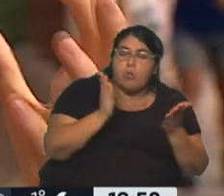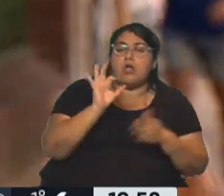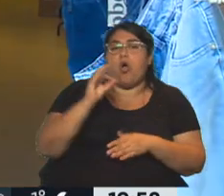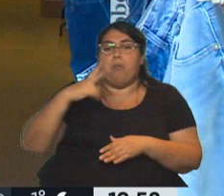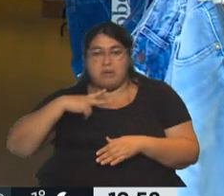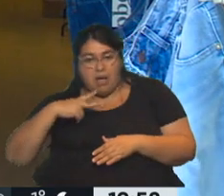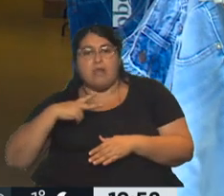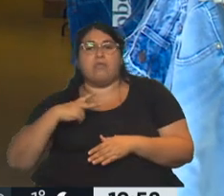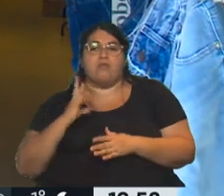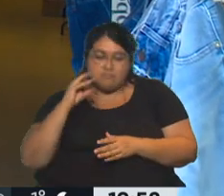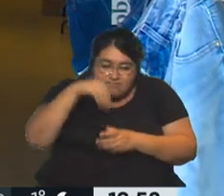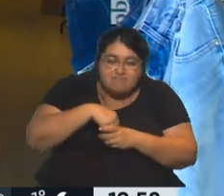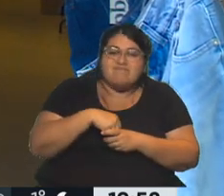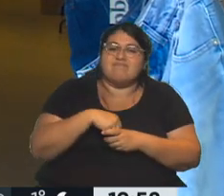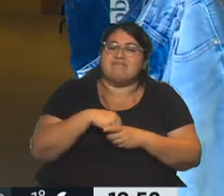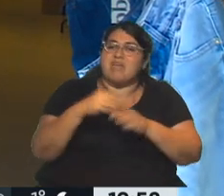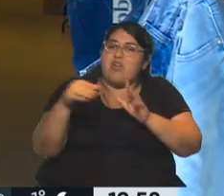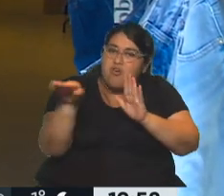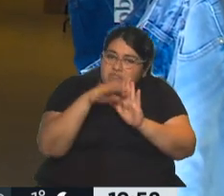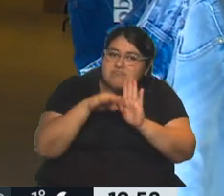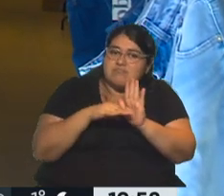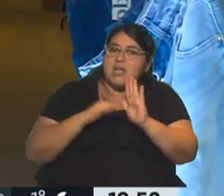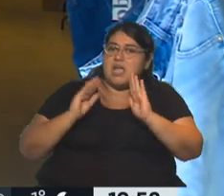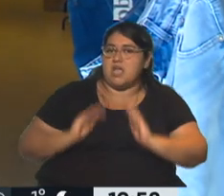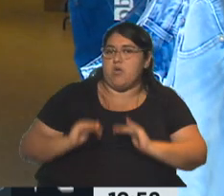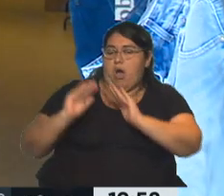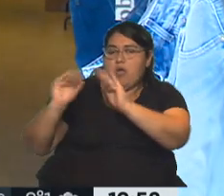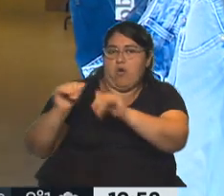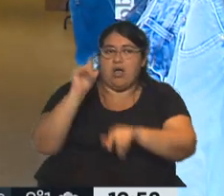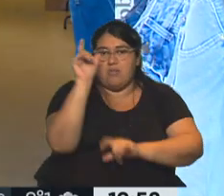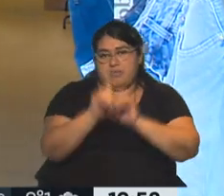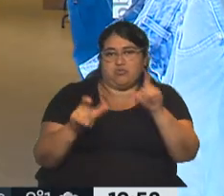que sea lo hagan en con las condiciones en las mismas condiciones que lo hace un varón